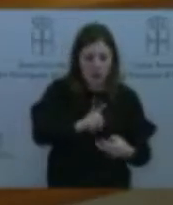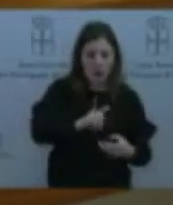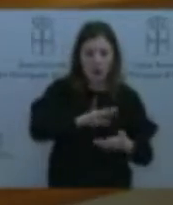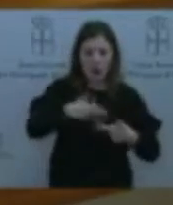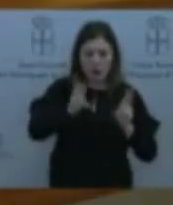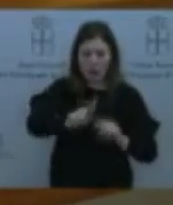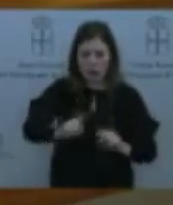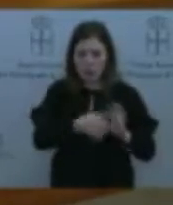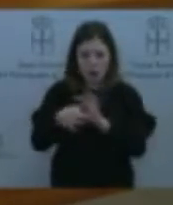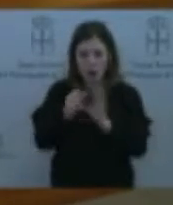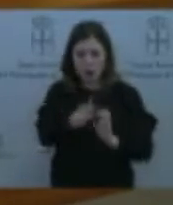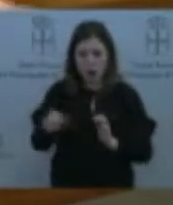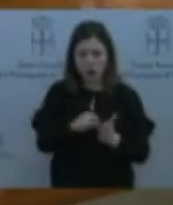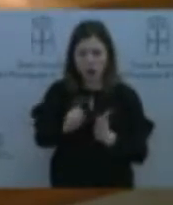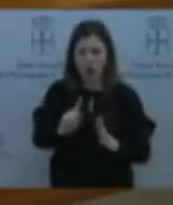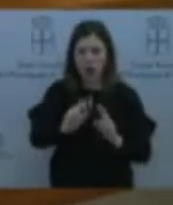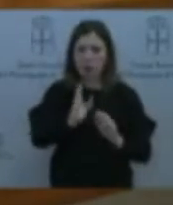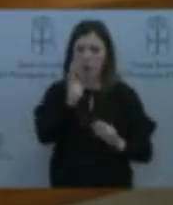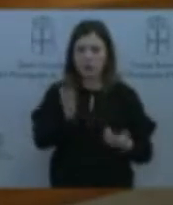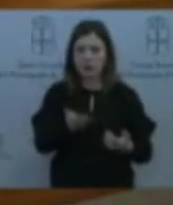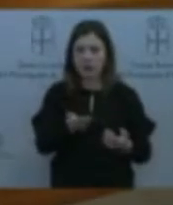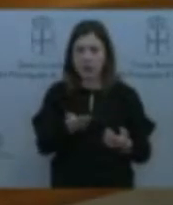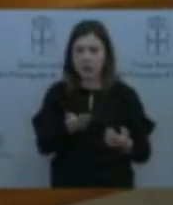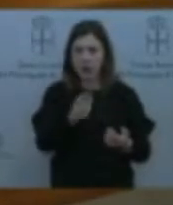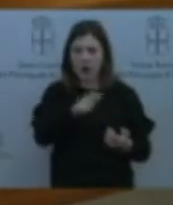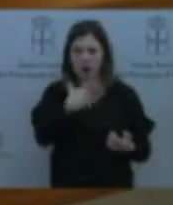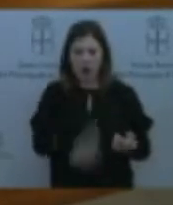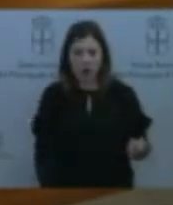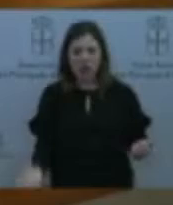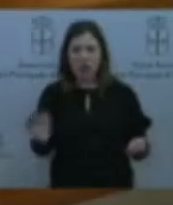contrario. Desafección y auges para todos estos movimientos que están